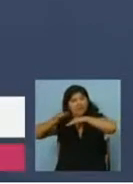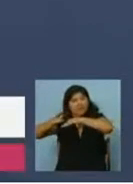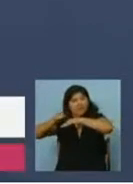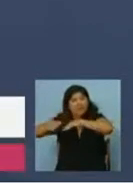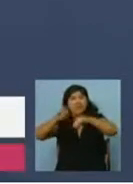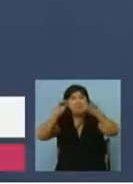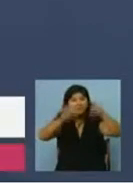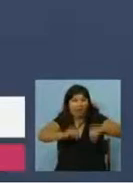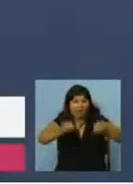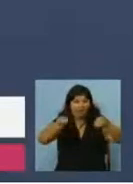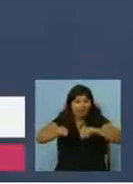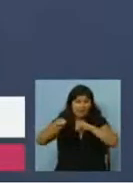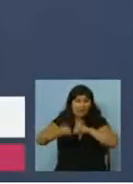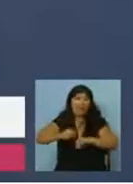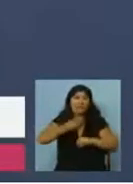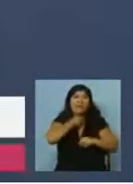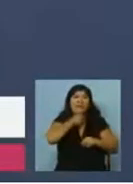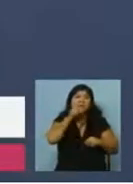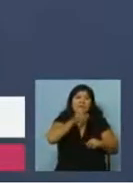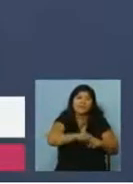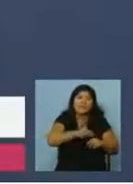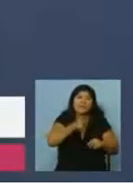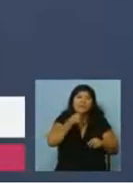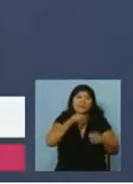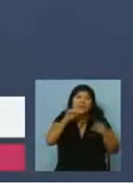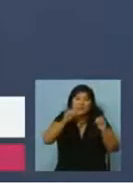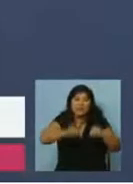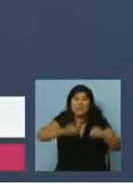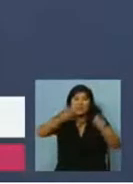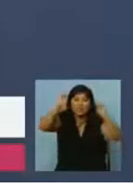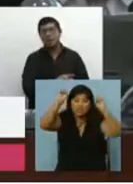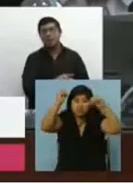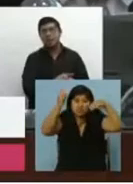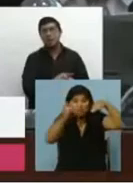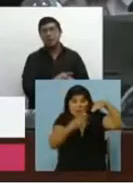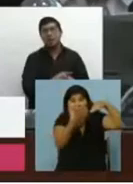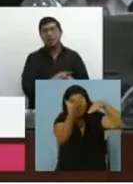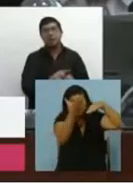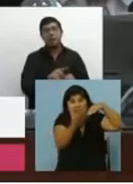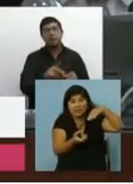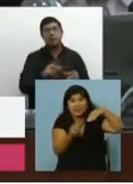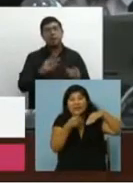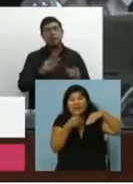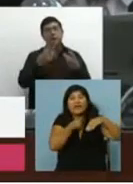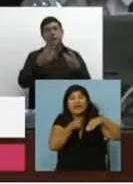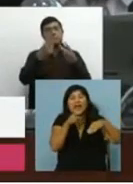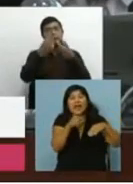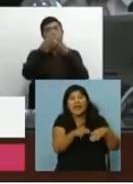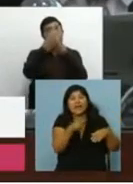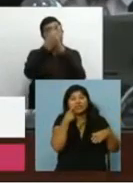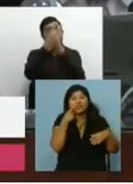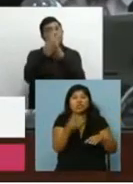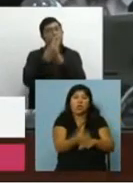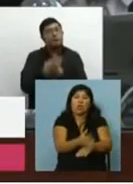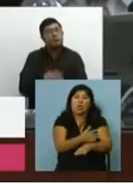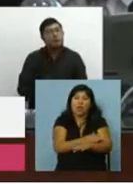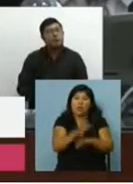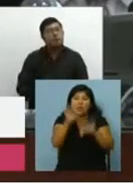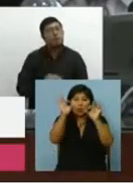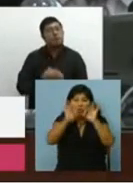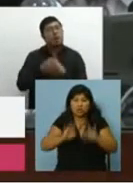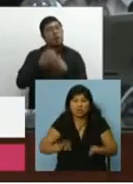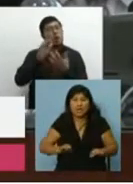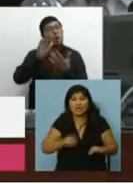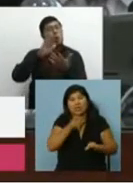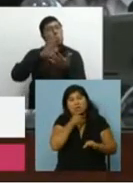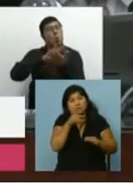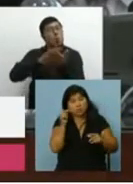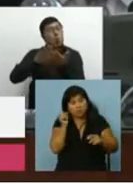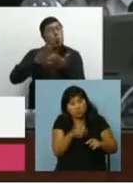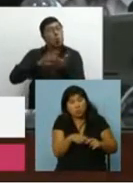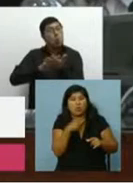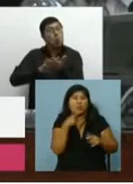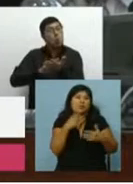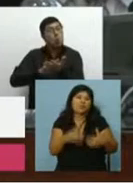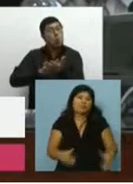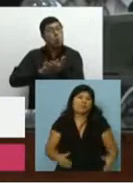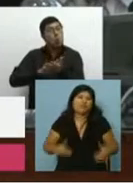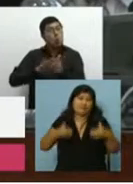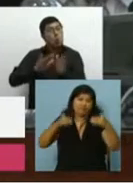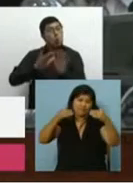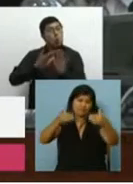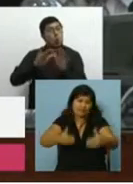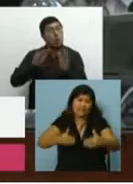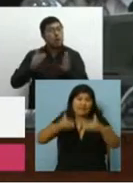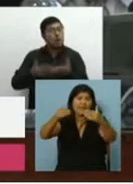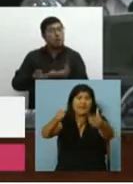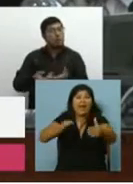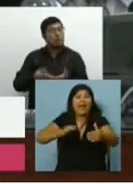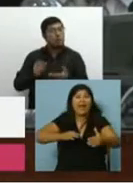solar. Todos los ejes de todo lo que él piensa hacer los planifica para más años de los que él mismo va a